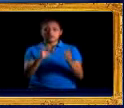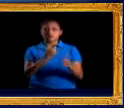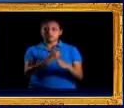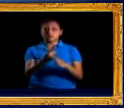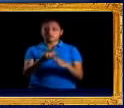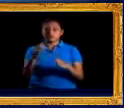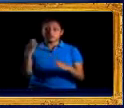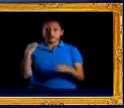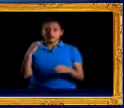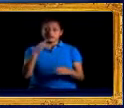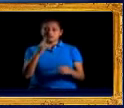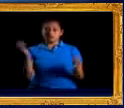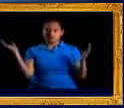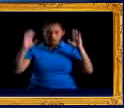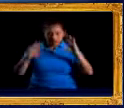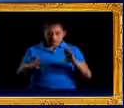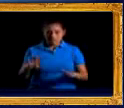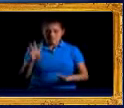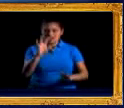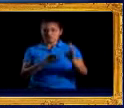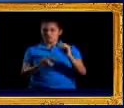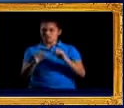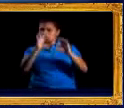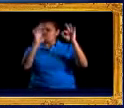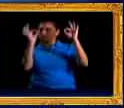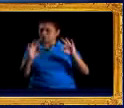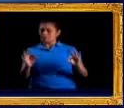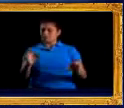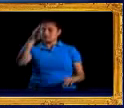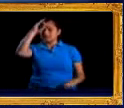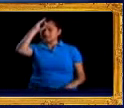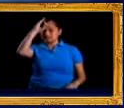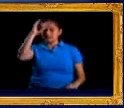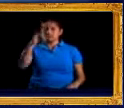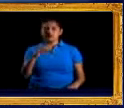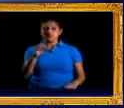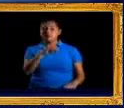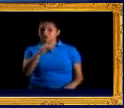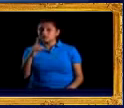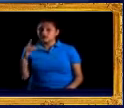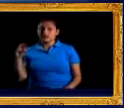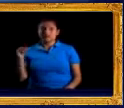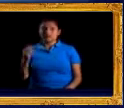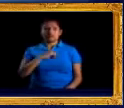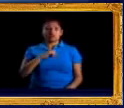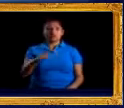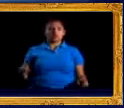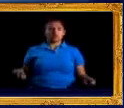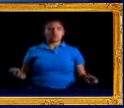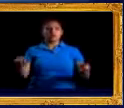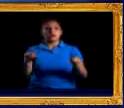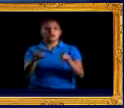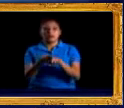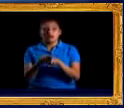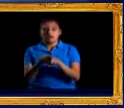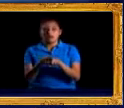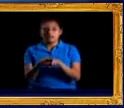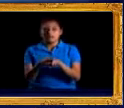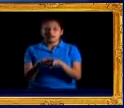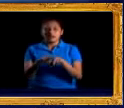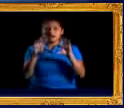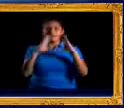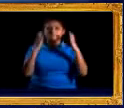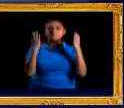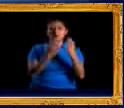hermano, Satanás buscaba que se rindiera a su atmósfera para sellar el sistema de corrupción. Eso era lo